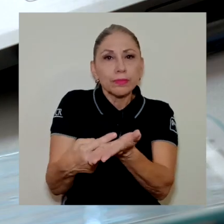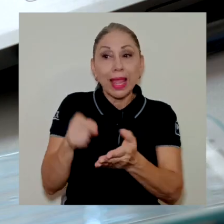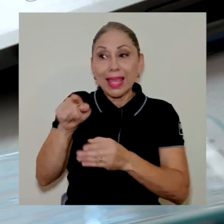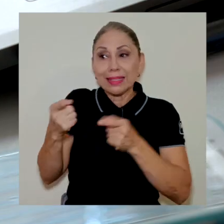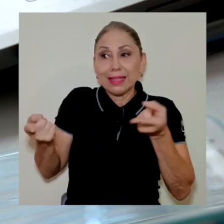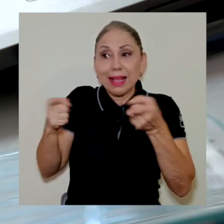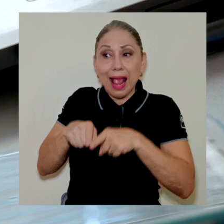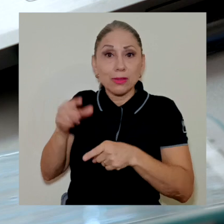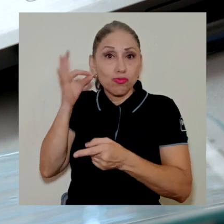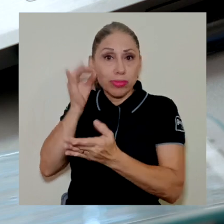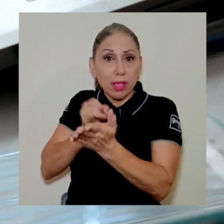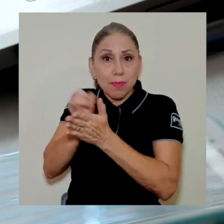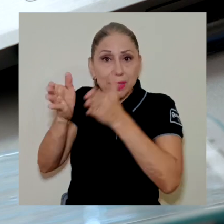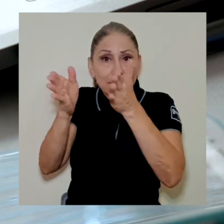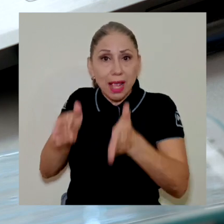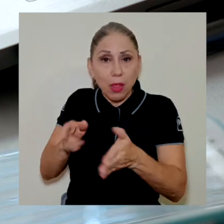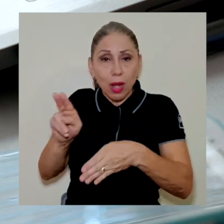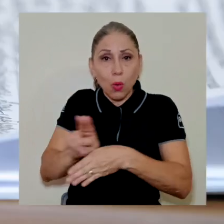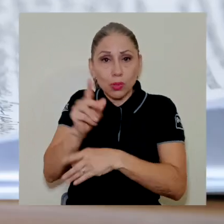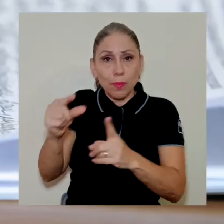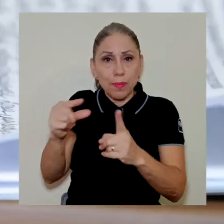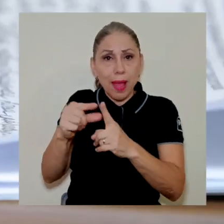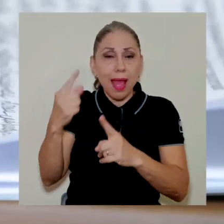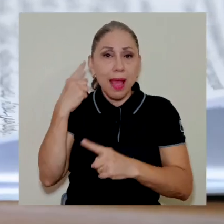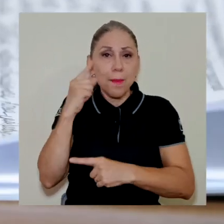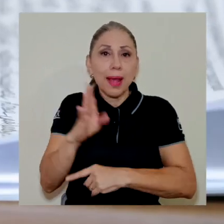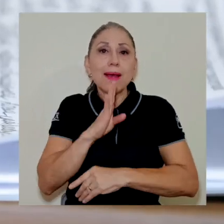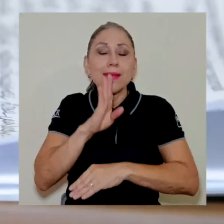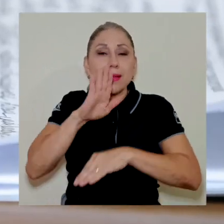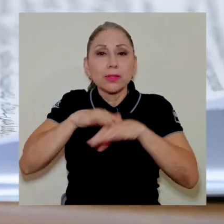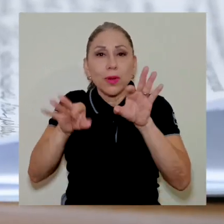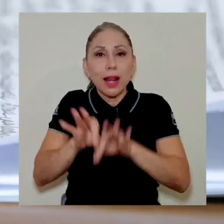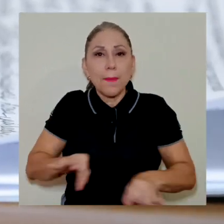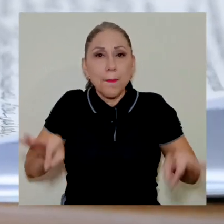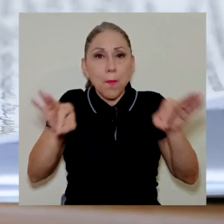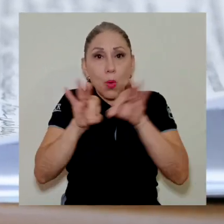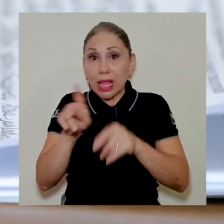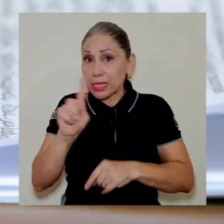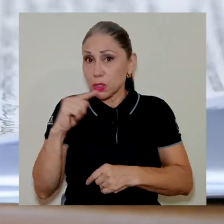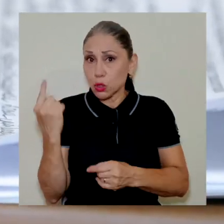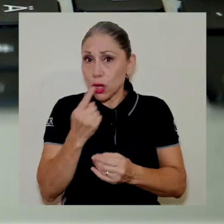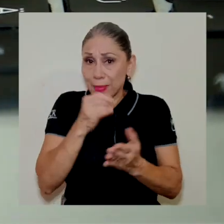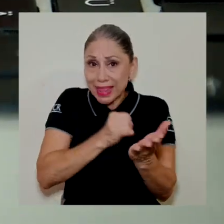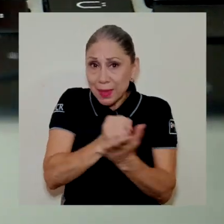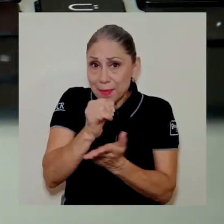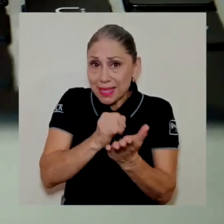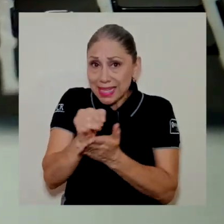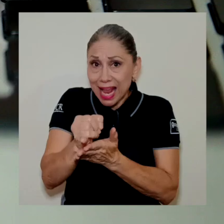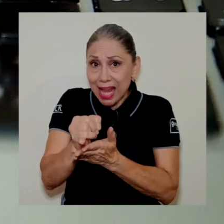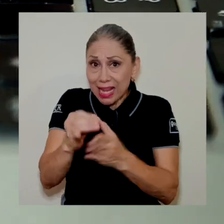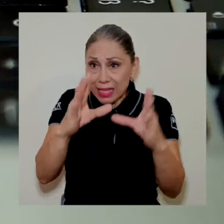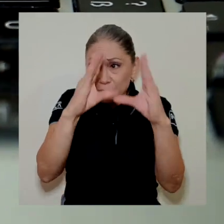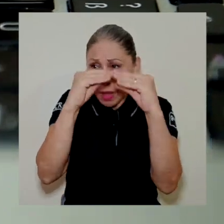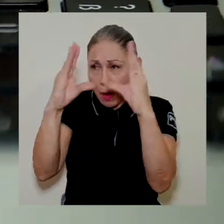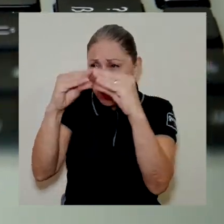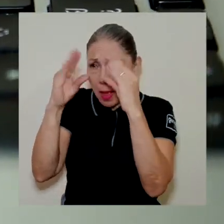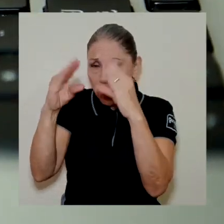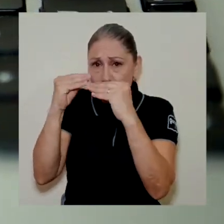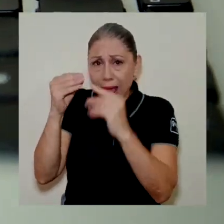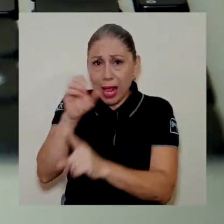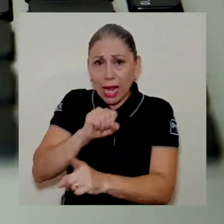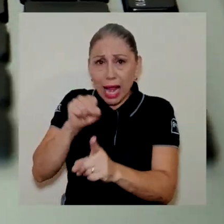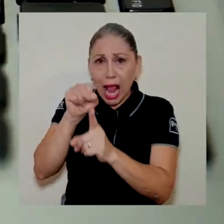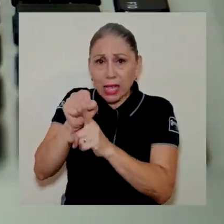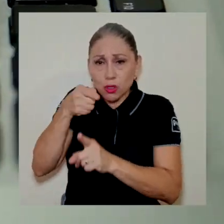En este caso, la investigadora usa este concepto para señalar la importancia de no solo investigar y recopilar los casos de